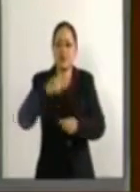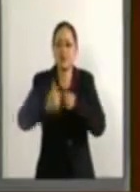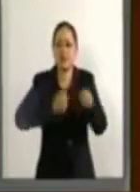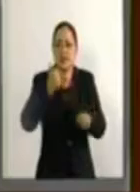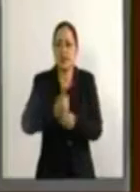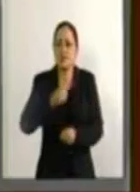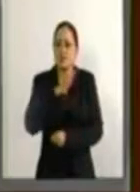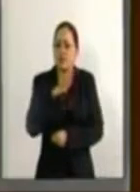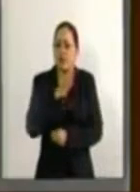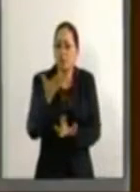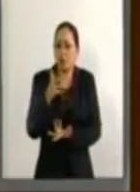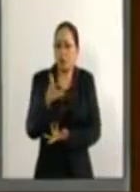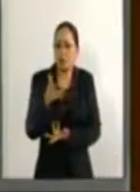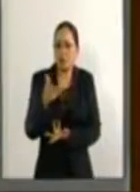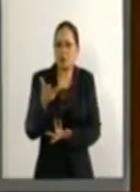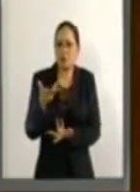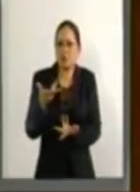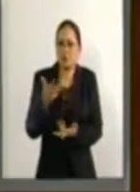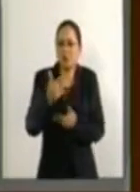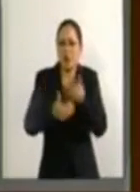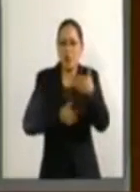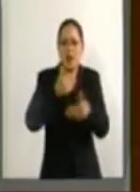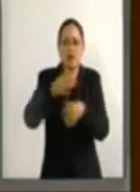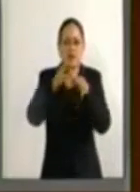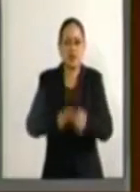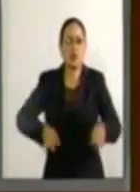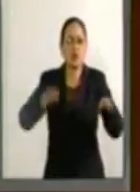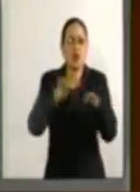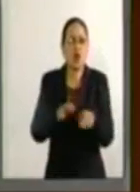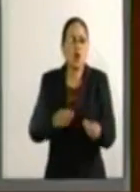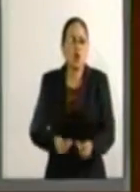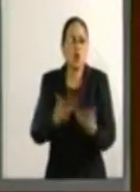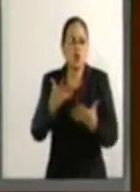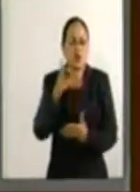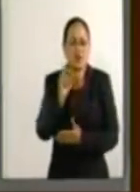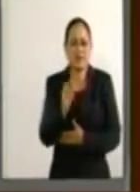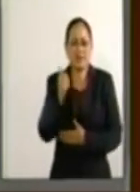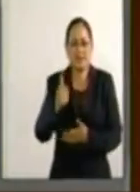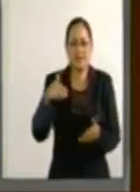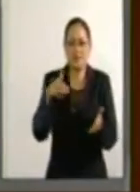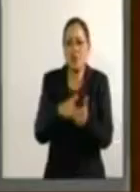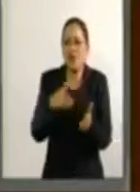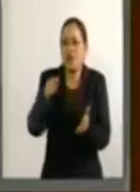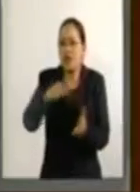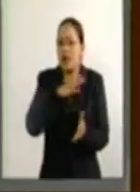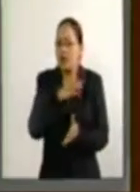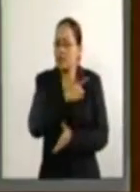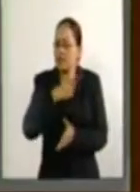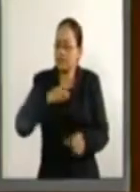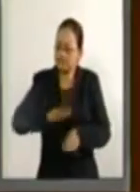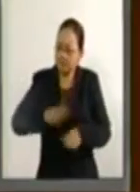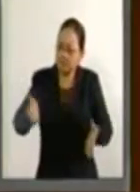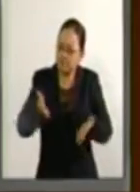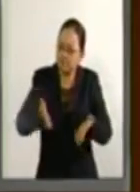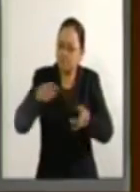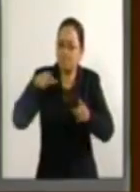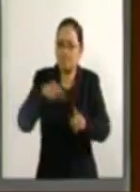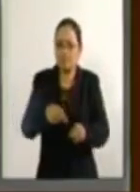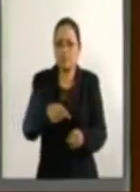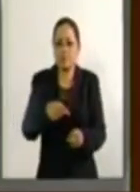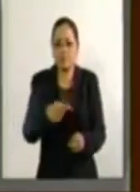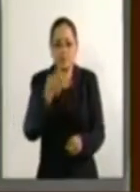arrojado aproximadamente un avance alrededor de 36,000, por lo que debemos de seguir fomentando